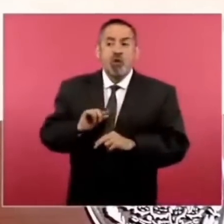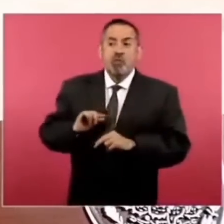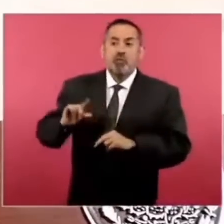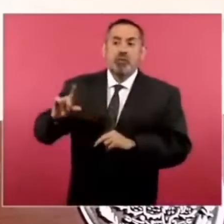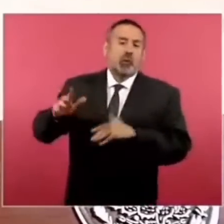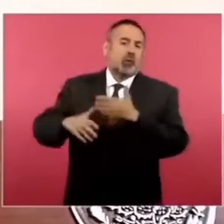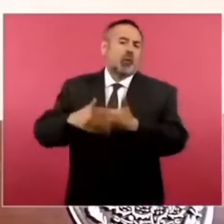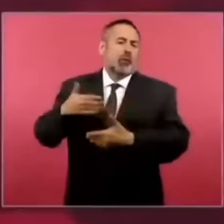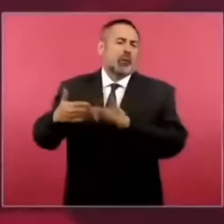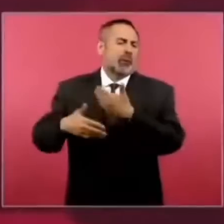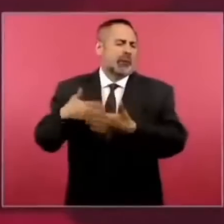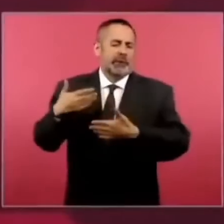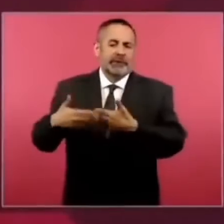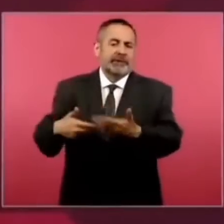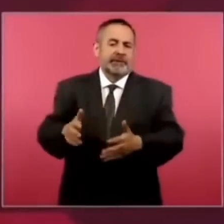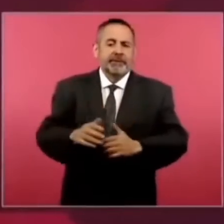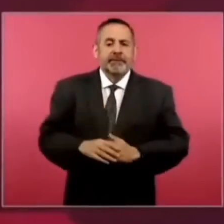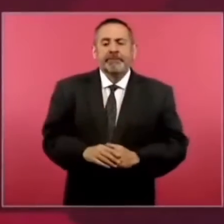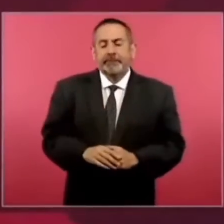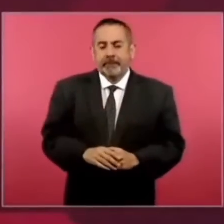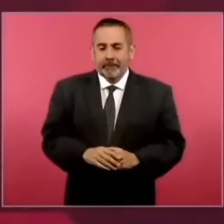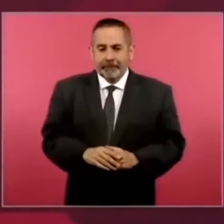Y así comenzó.